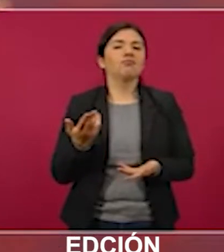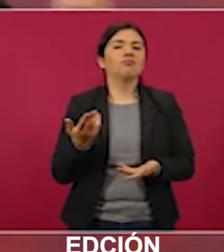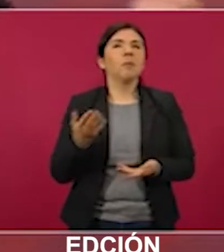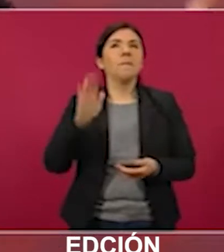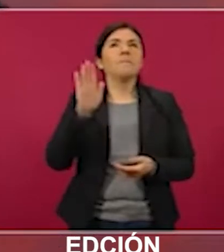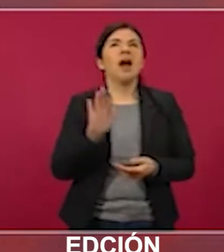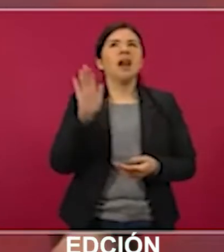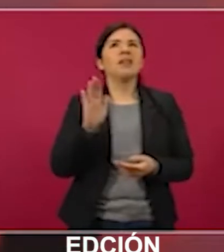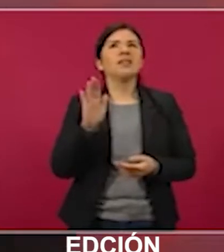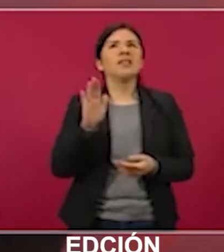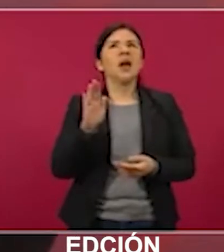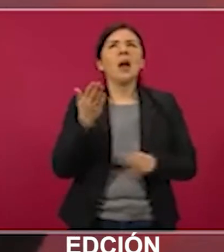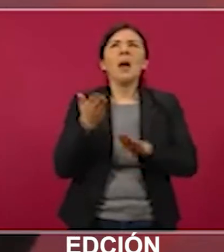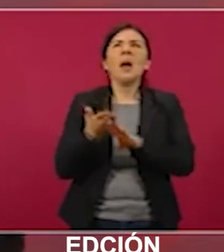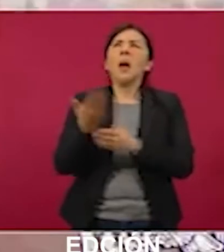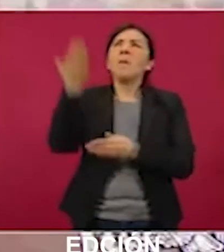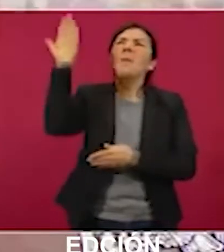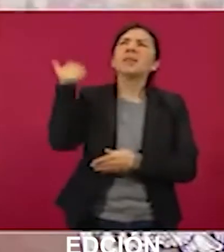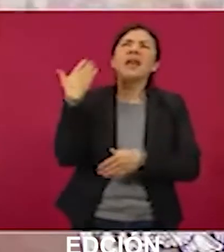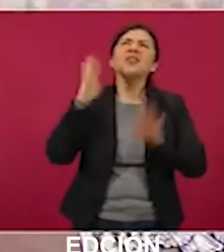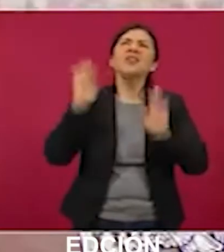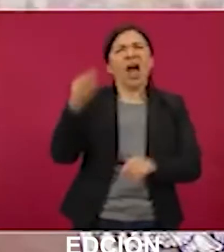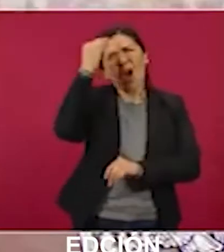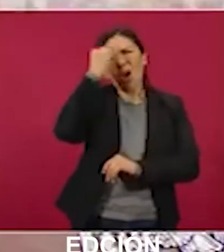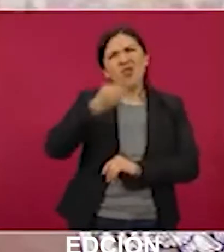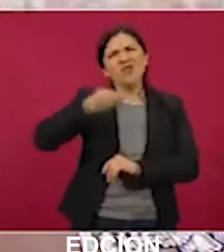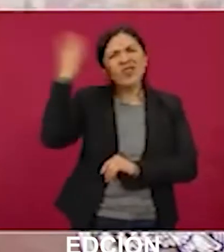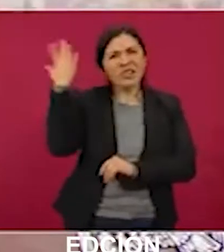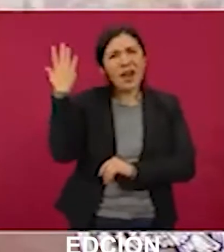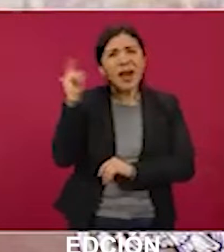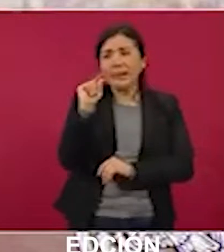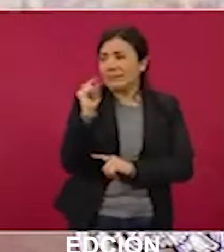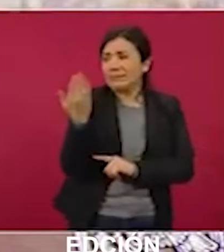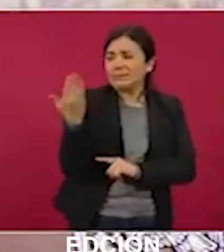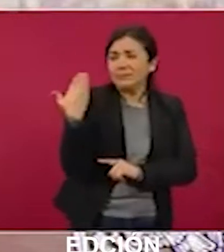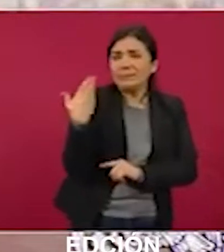olvidar estas cosas, ¿no?, que acaban de pasar